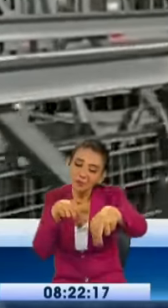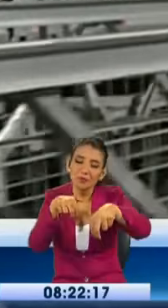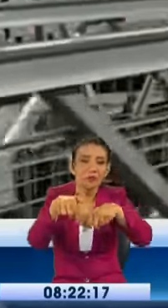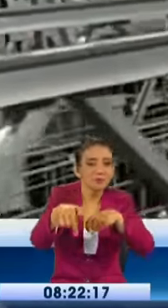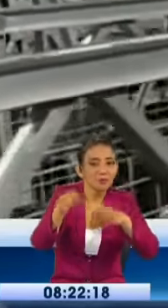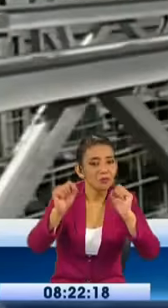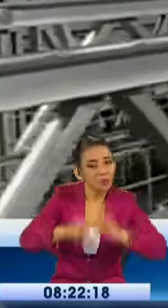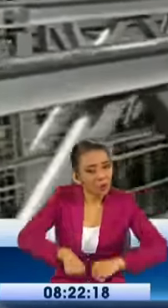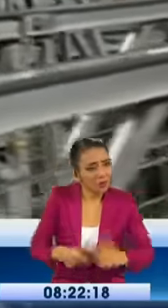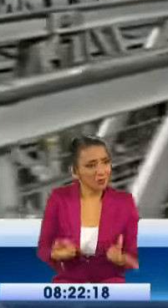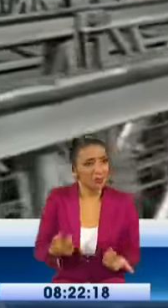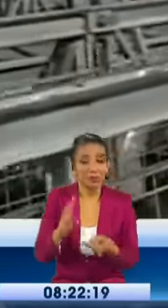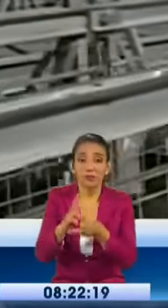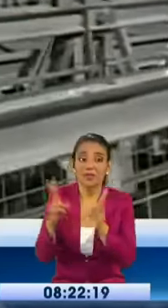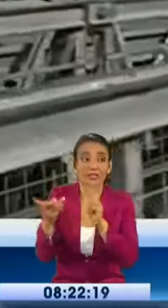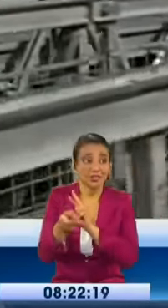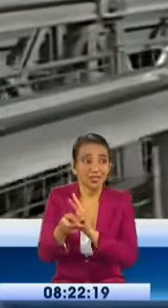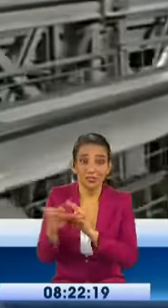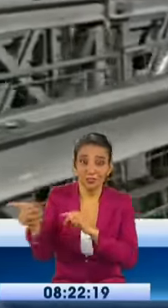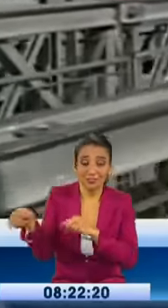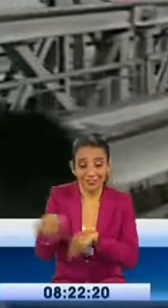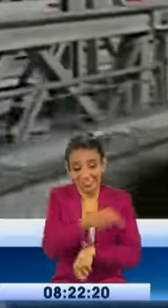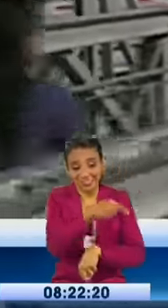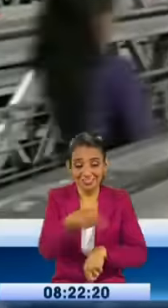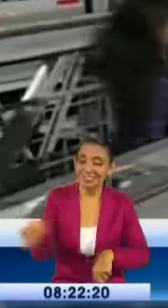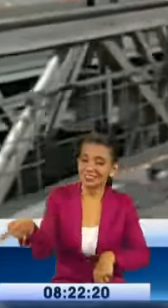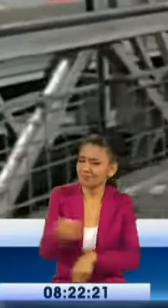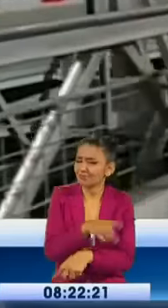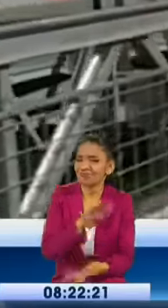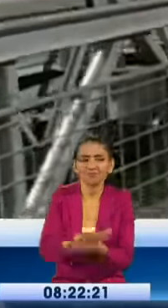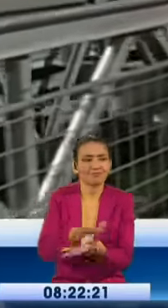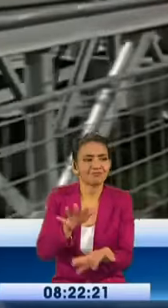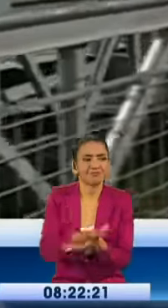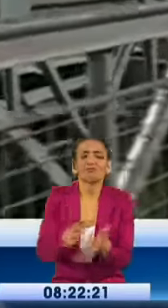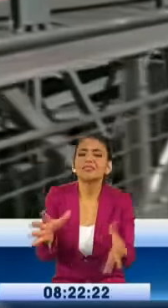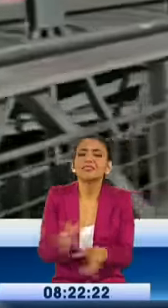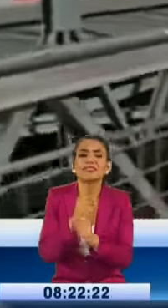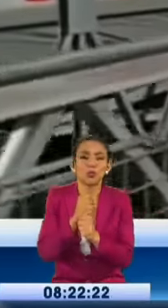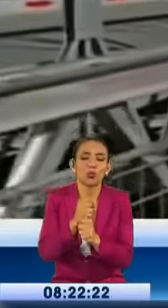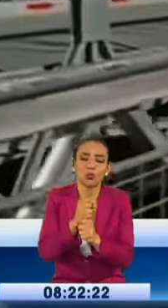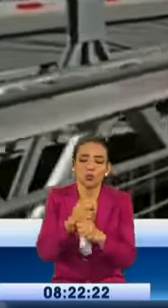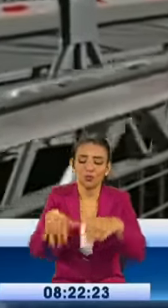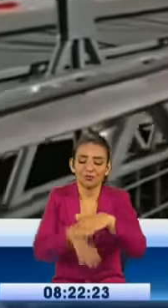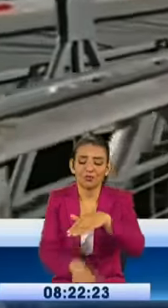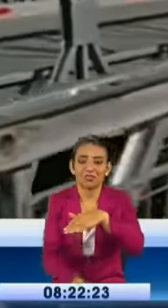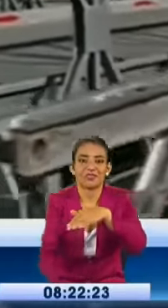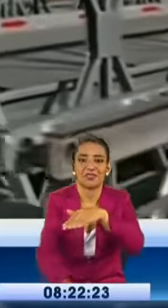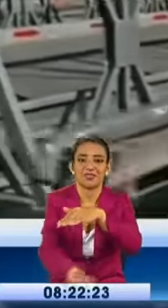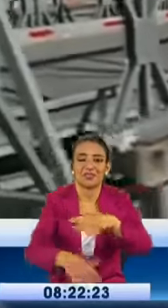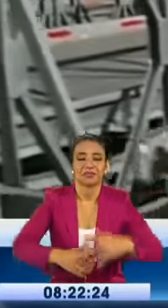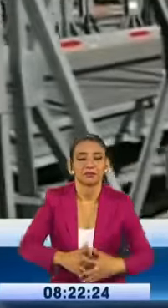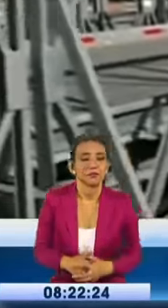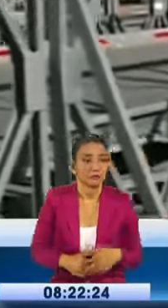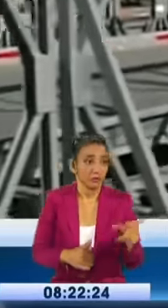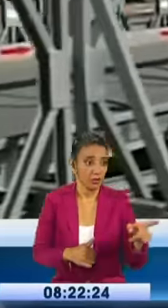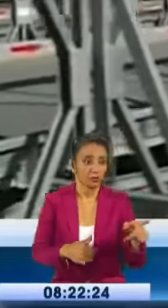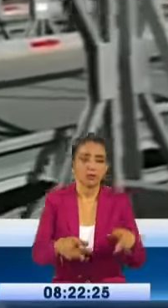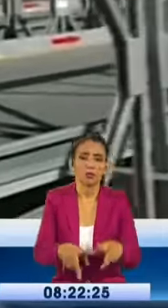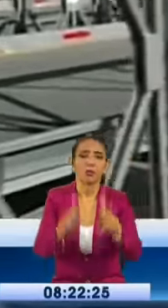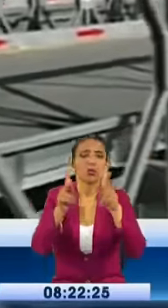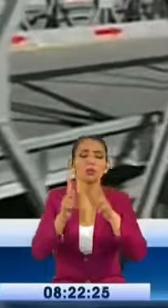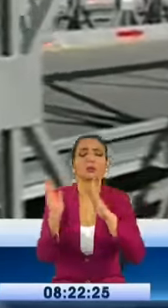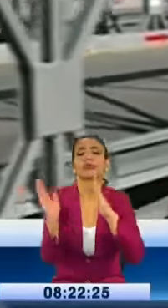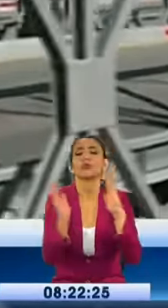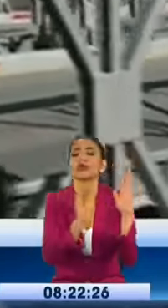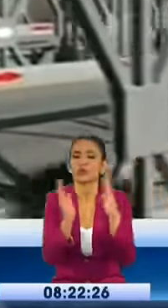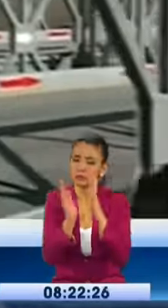caminando los vecinos y vecinas de este sector crucen seguros esta quebrada. Ya, este es un puente provisional. ¿Cuánto